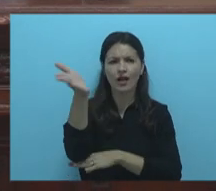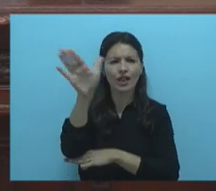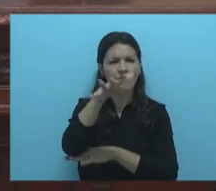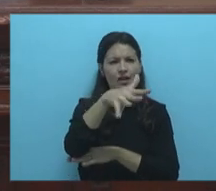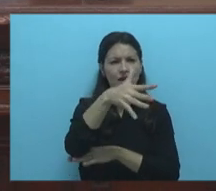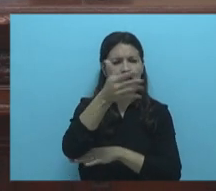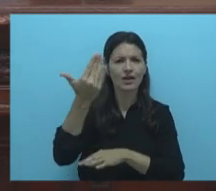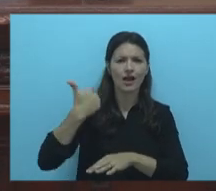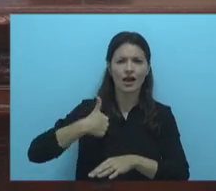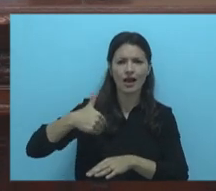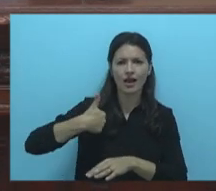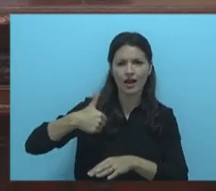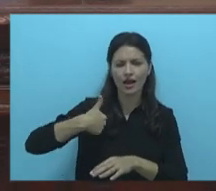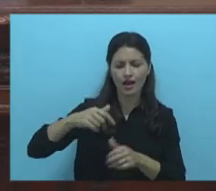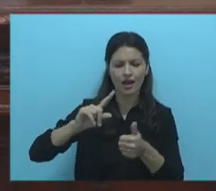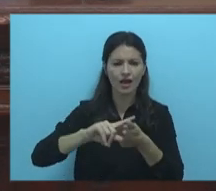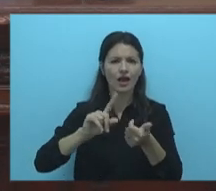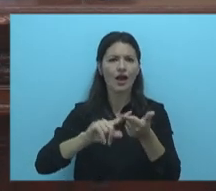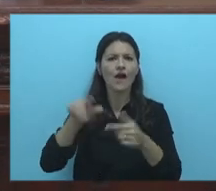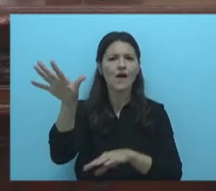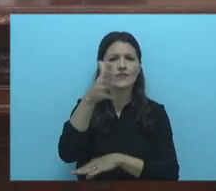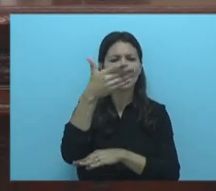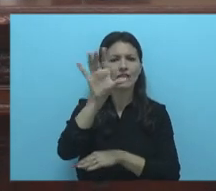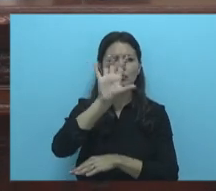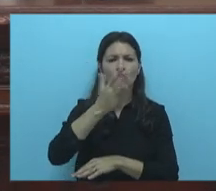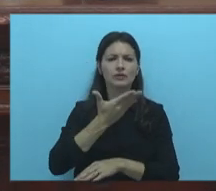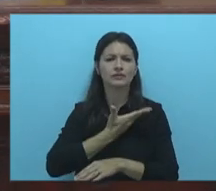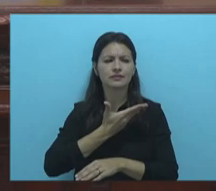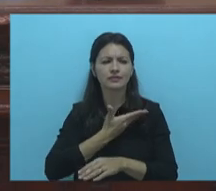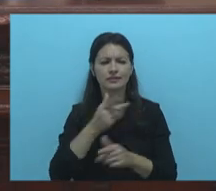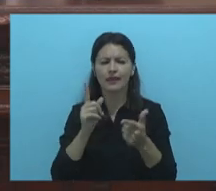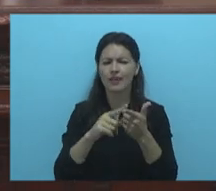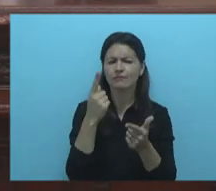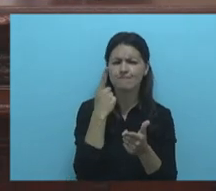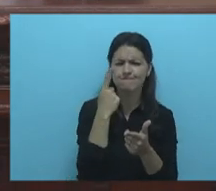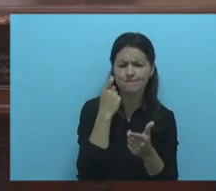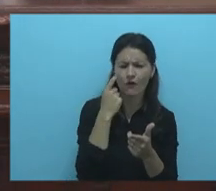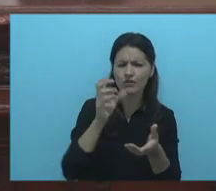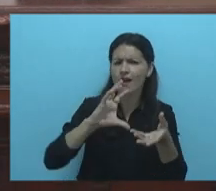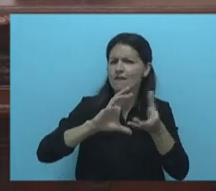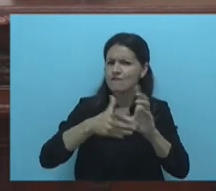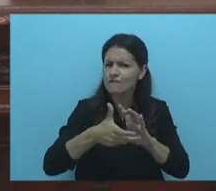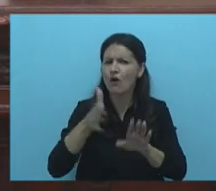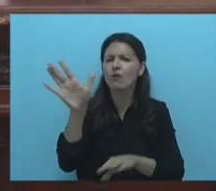la bandera nacional de la libertad civil y de la bandera de la provincia de Santa Fe en todo el territorio provincial.